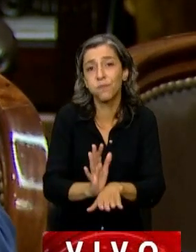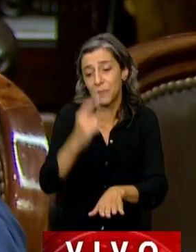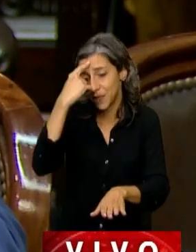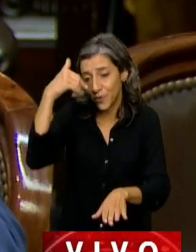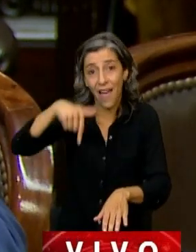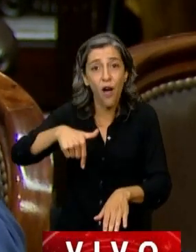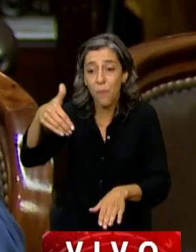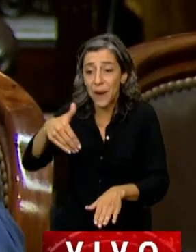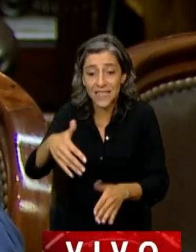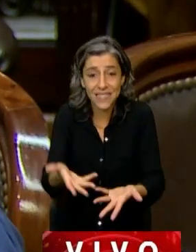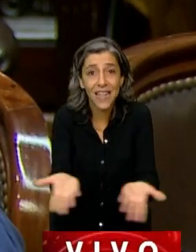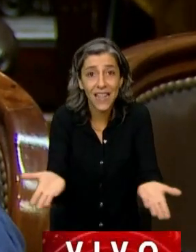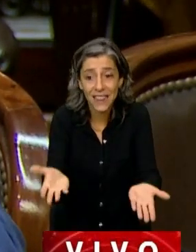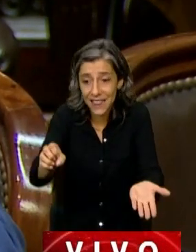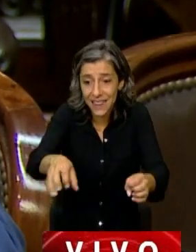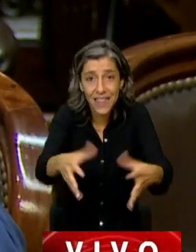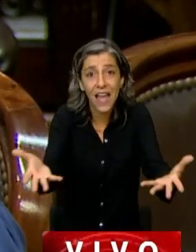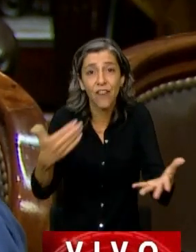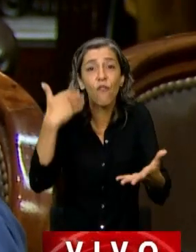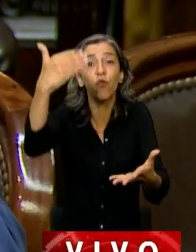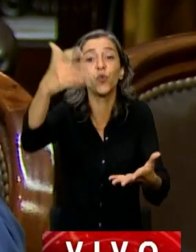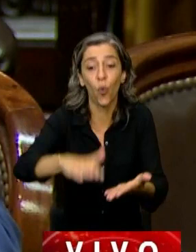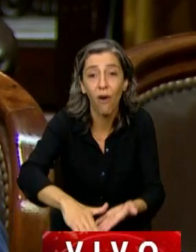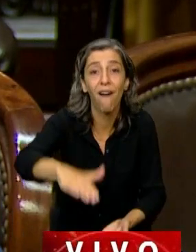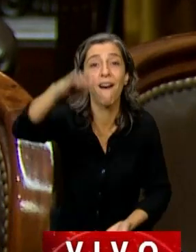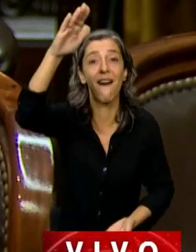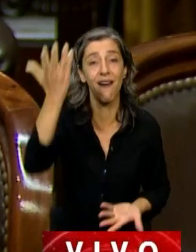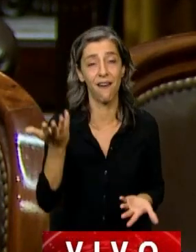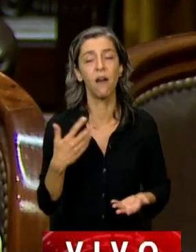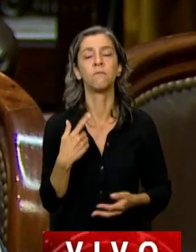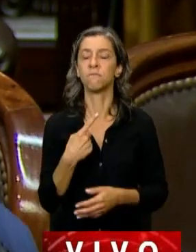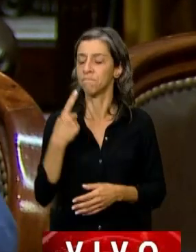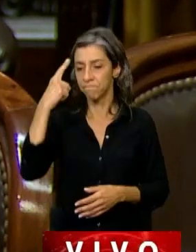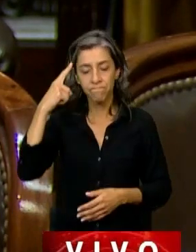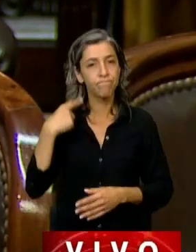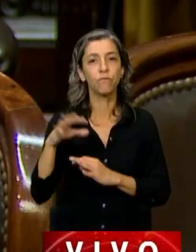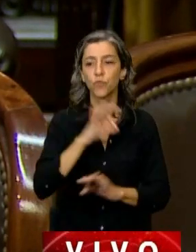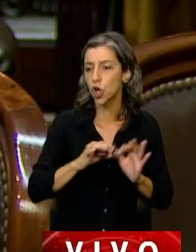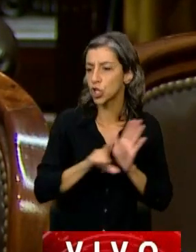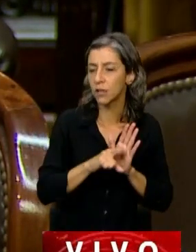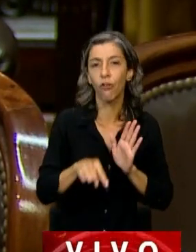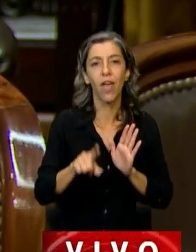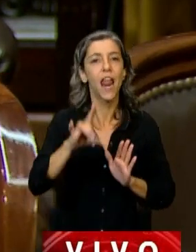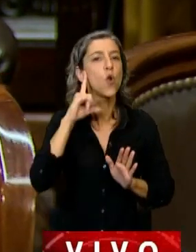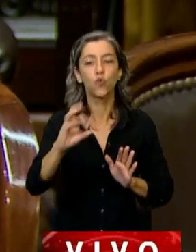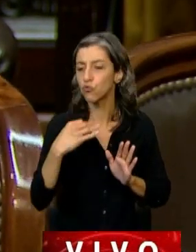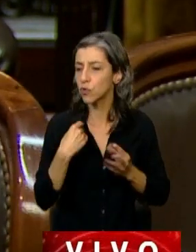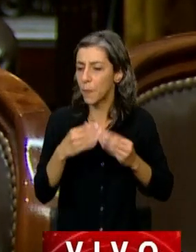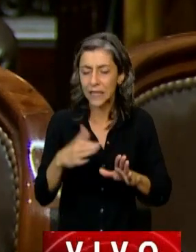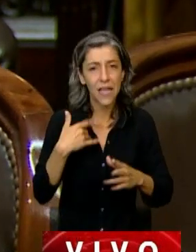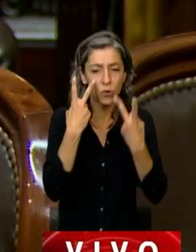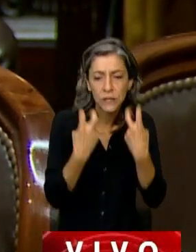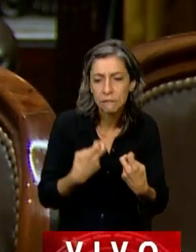Inmediatamente nos pusimos a trabajar en la ley Lucio. Consultamos a especialistas, consultamos a funcionarios, trabajamos en